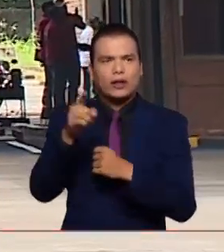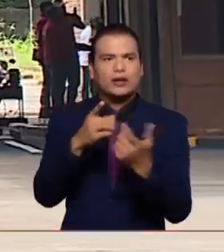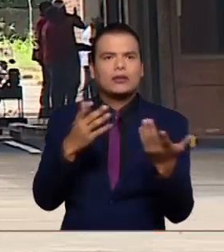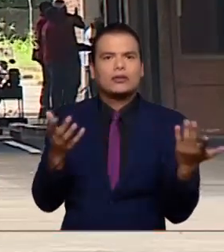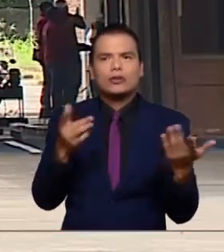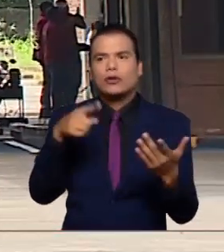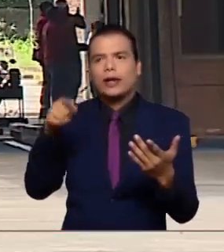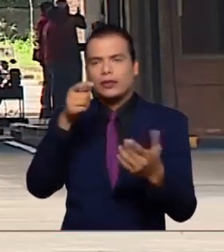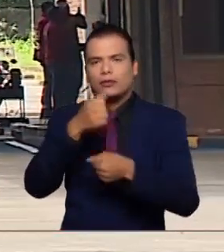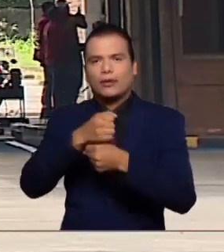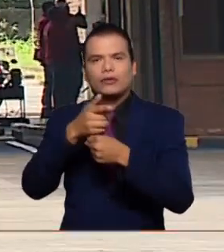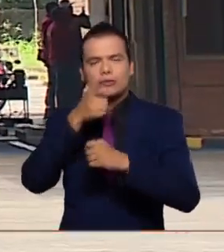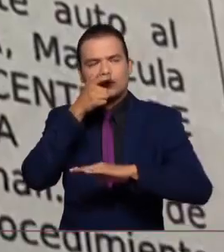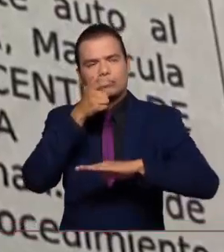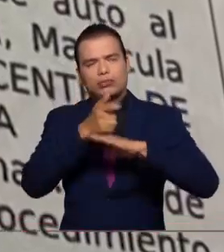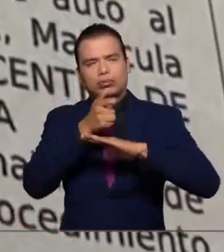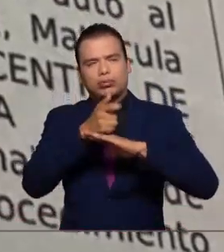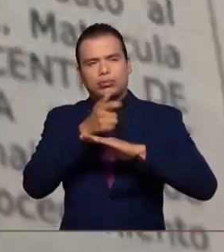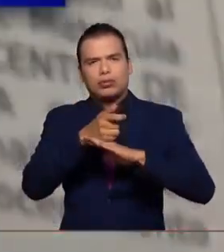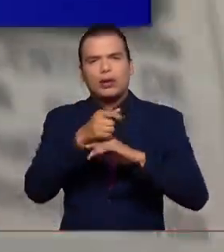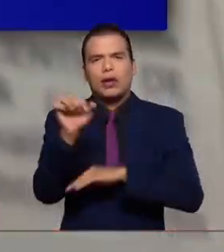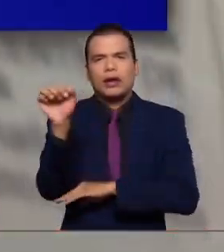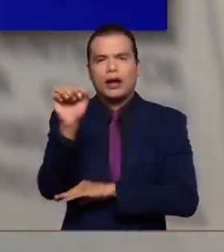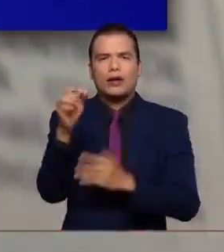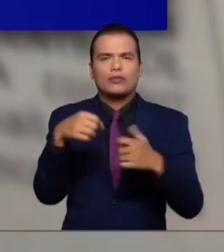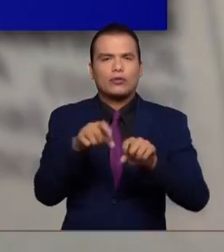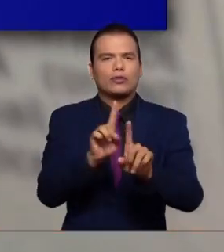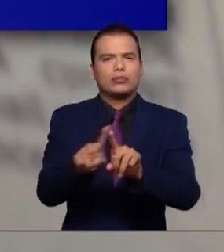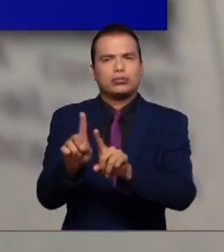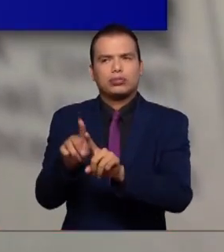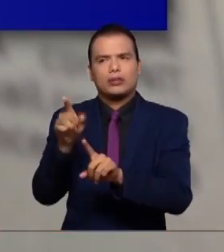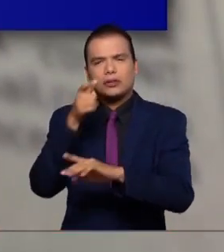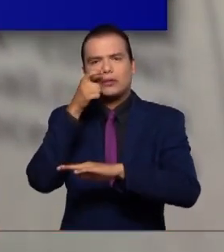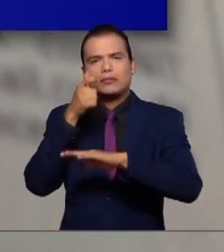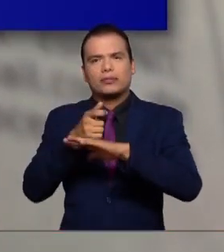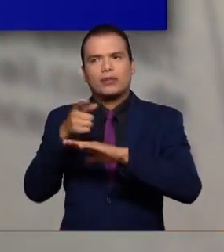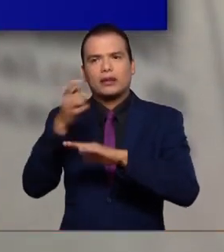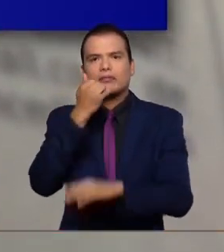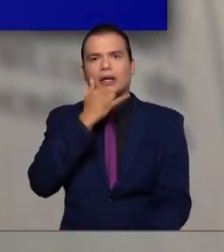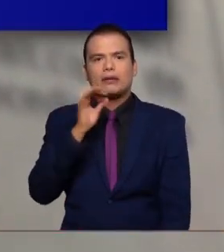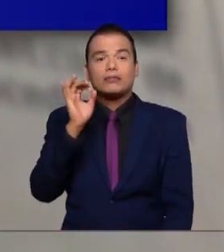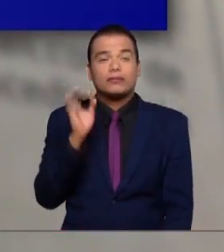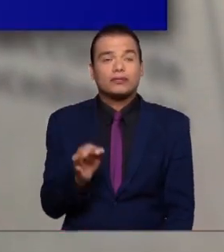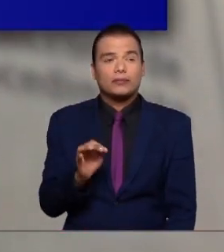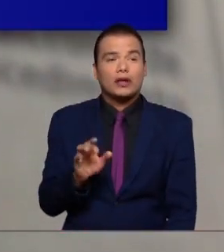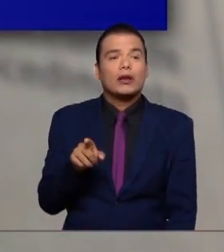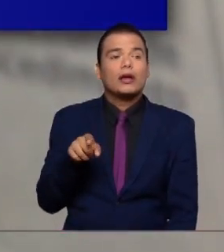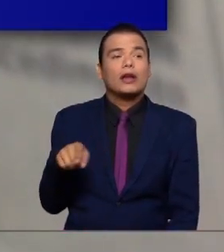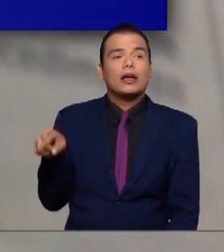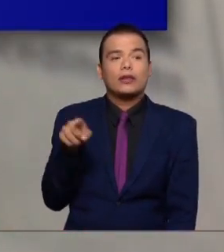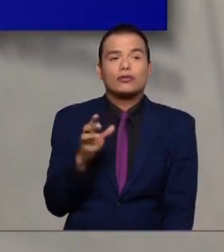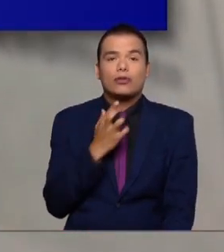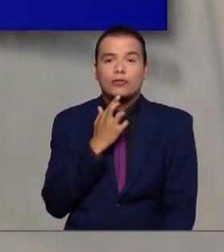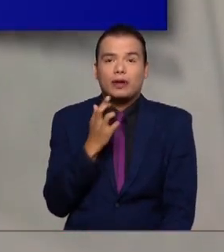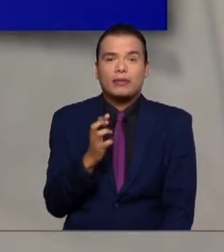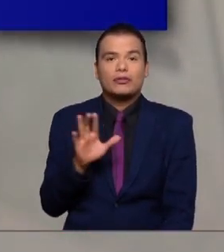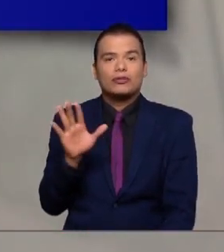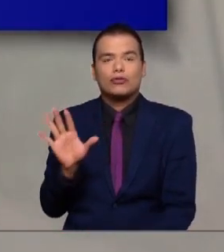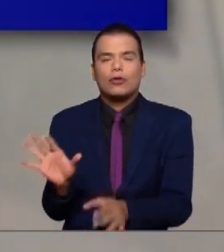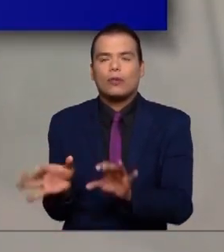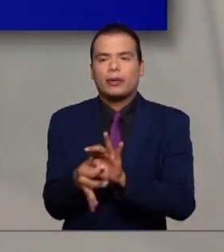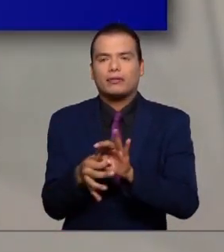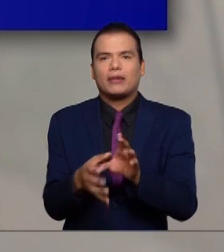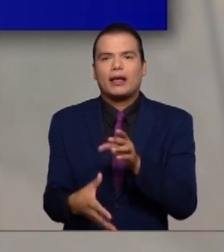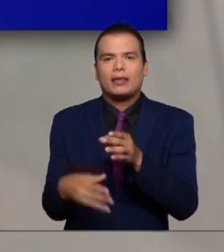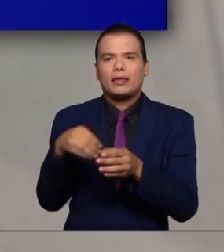inspección de vehículos. Dar cumplimiento a la resolución en el sentido de suspender la habilitación y la